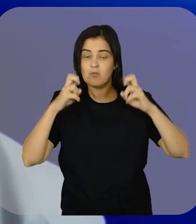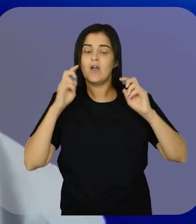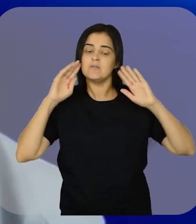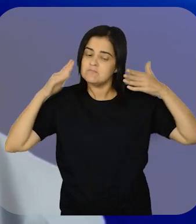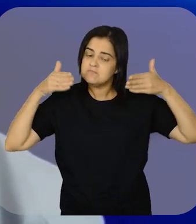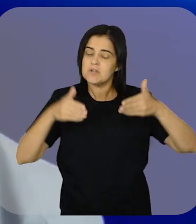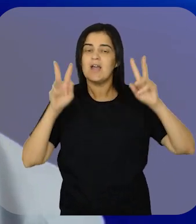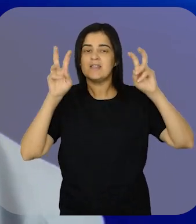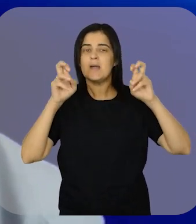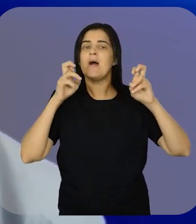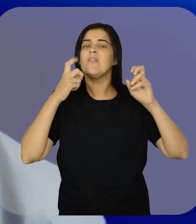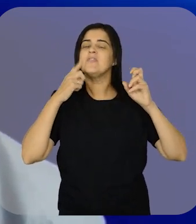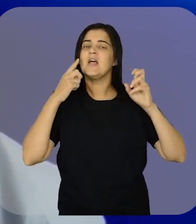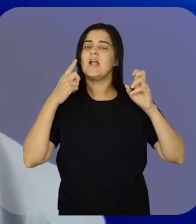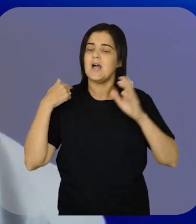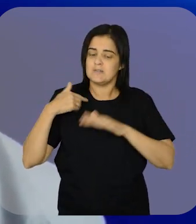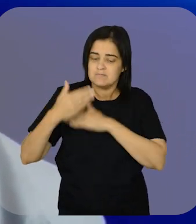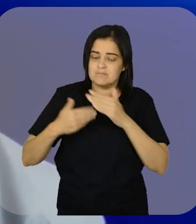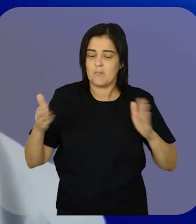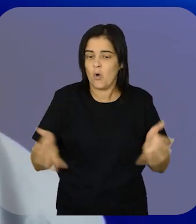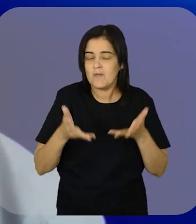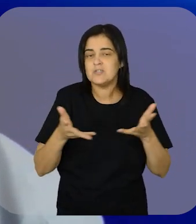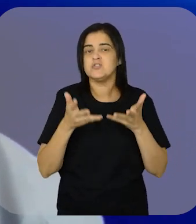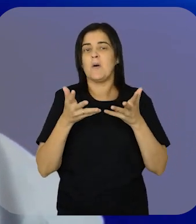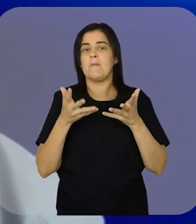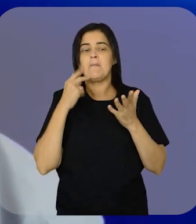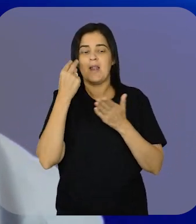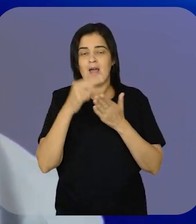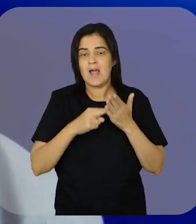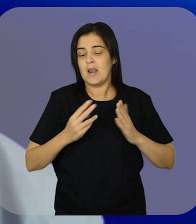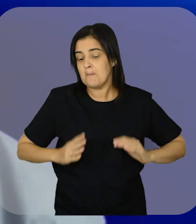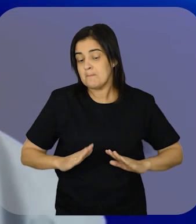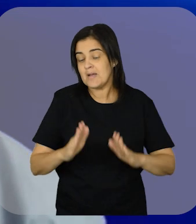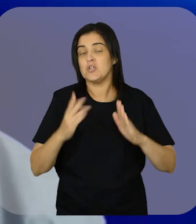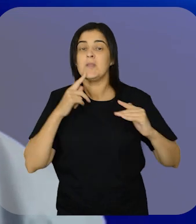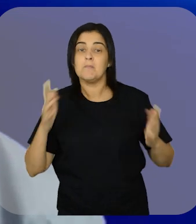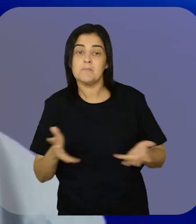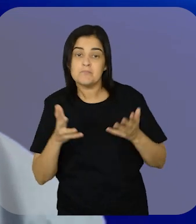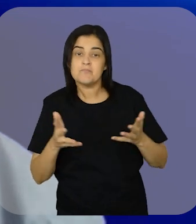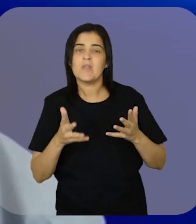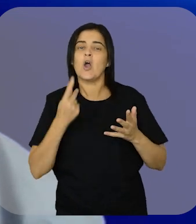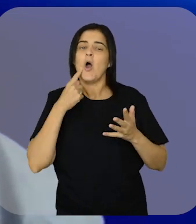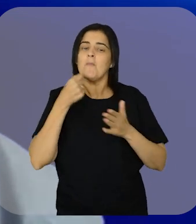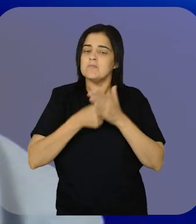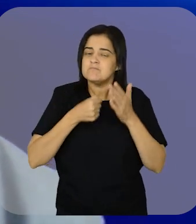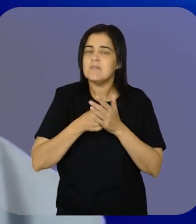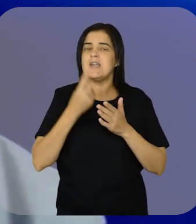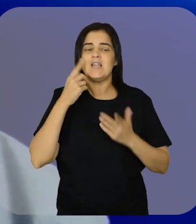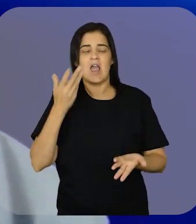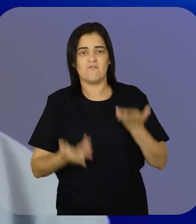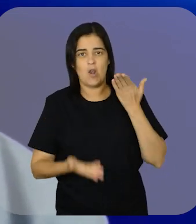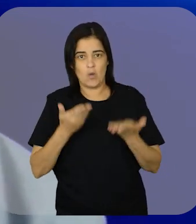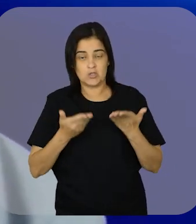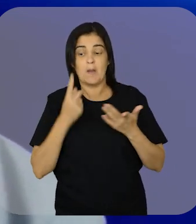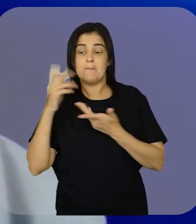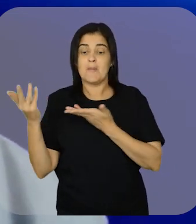temas relacionados a la motivación para leer, los constructos de la motivación, la tenacidad férrea y la evaluación.